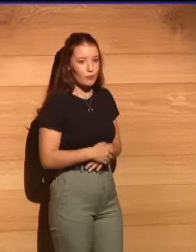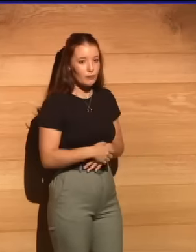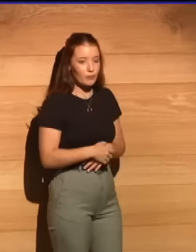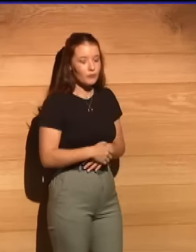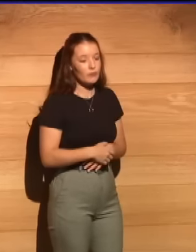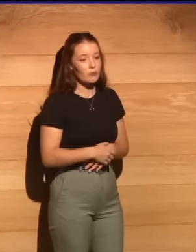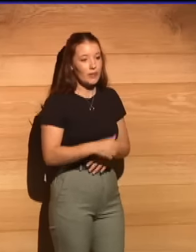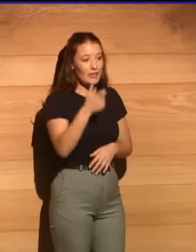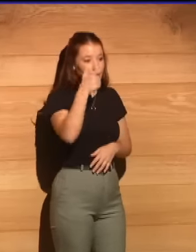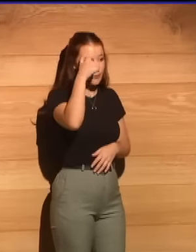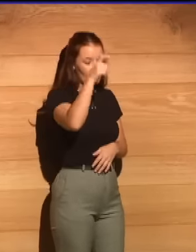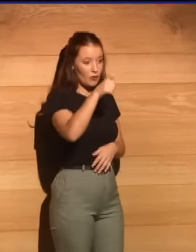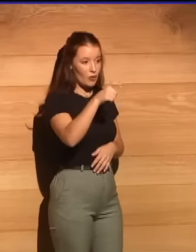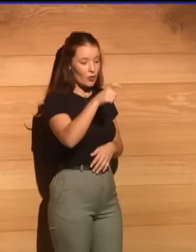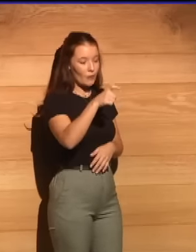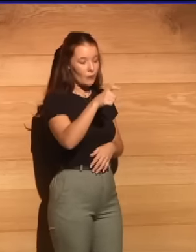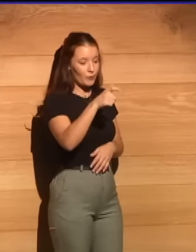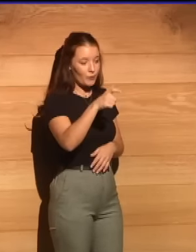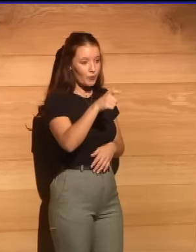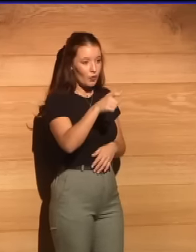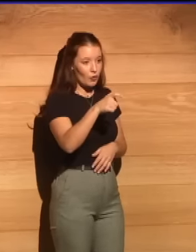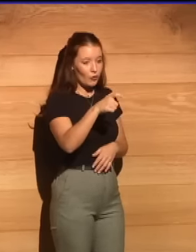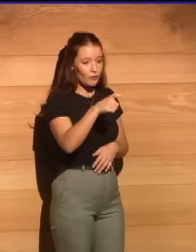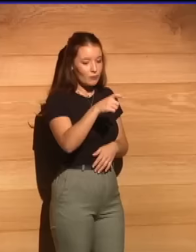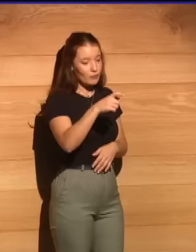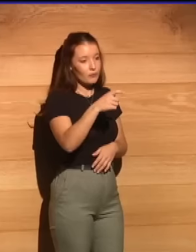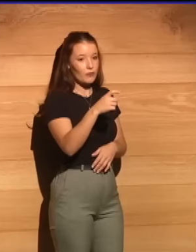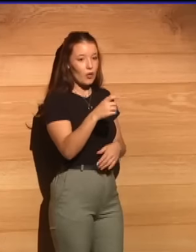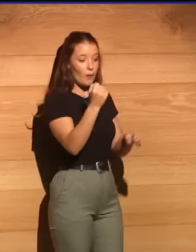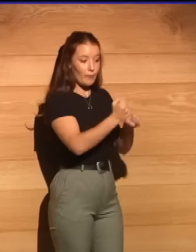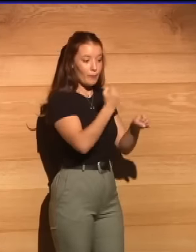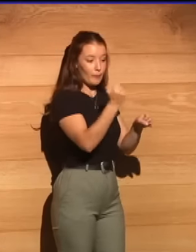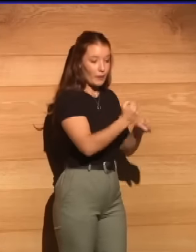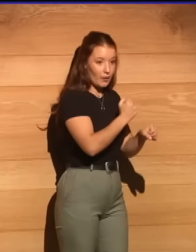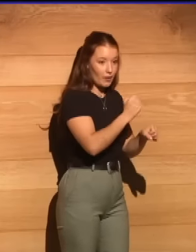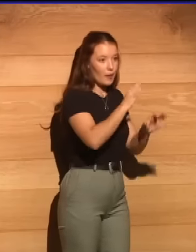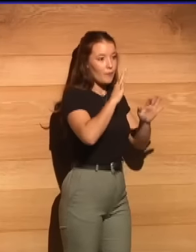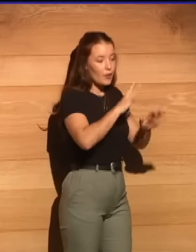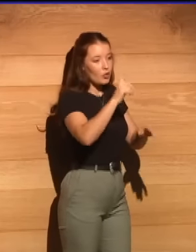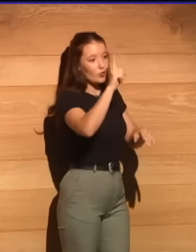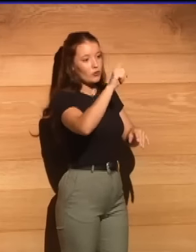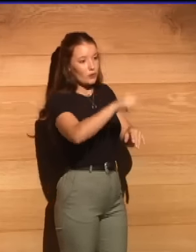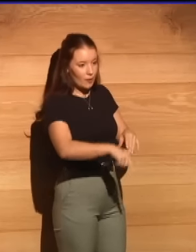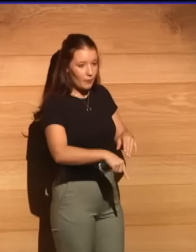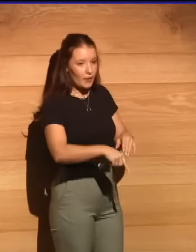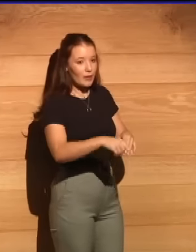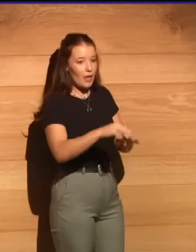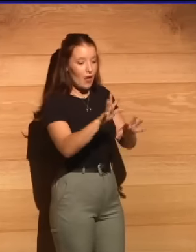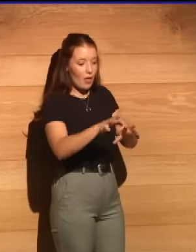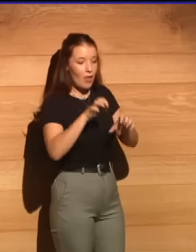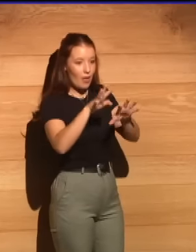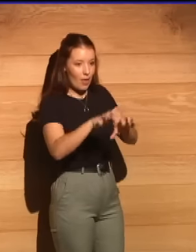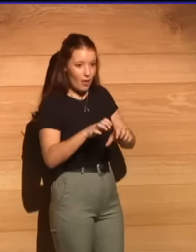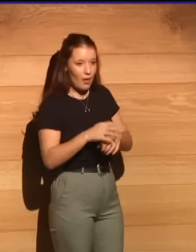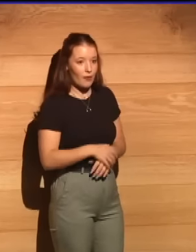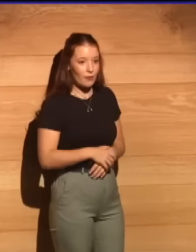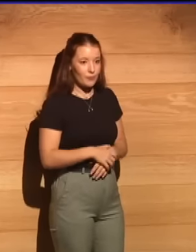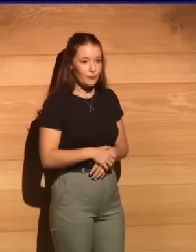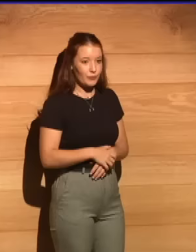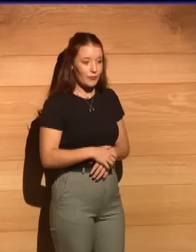employability, pero hay el concepto de learnability, ¿no? Es decir, tenemos que ser empleables a lo largo de nuestra vida y esto pasa por ser capaz de